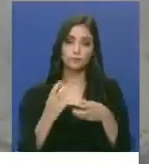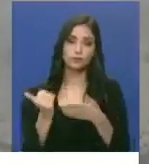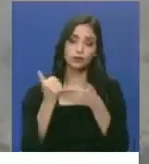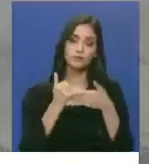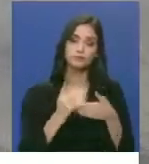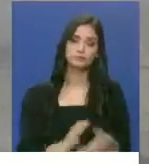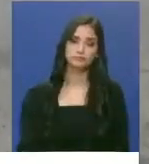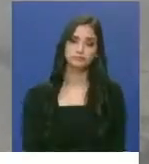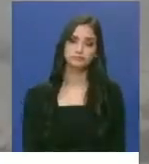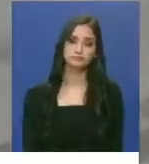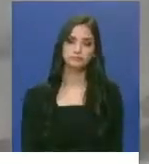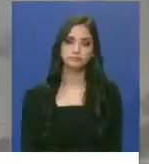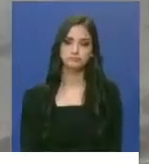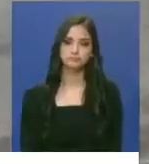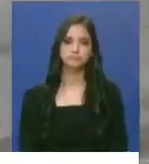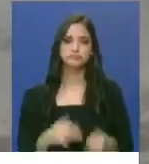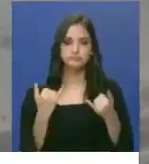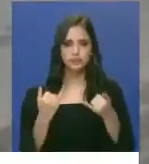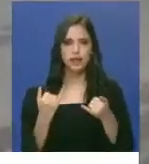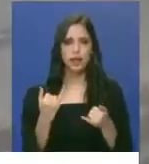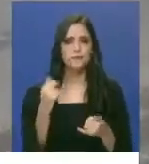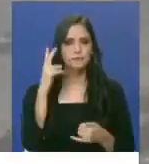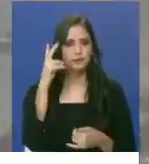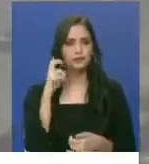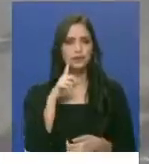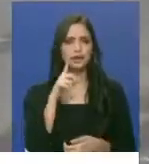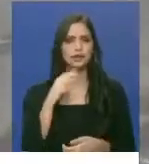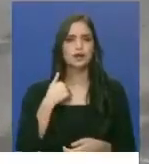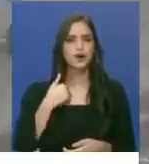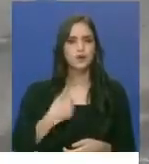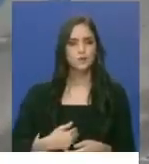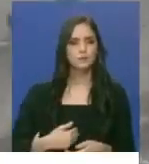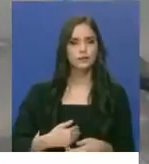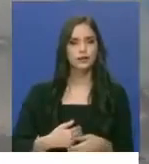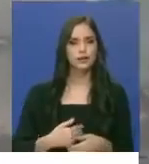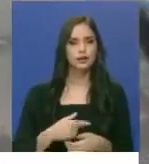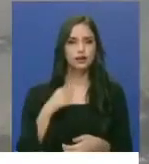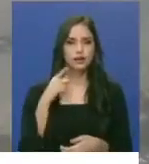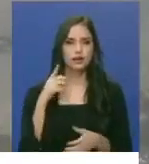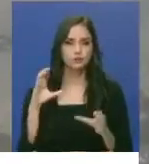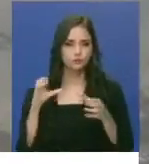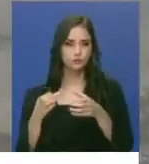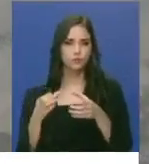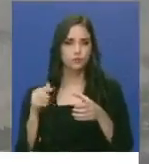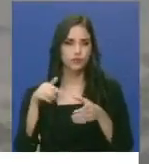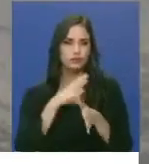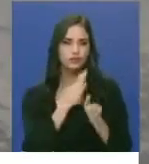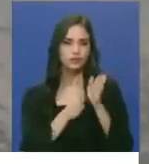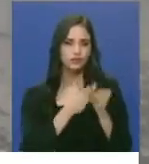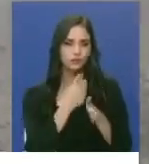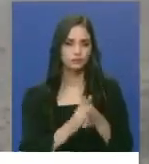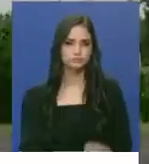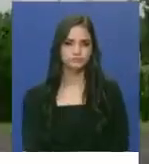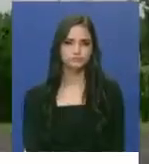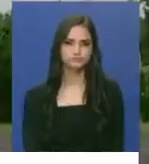a Román, uno de los dirigentes, como también Felipe Cabeza, quien habla de esta realidad en Colón.